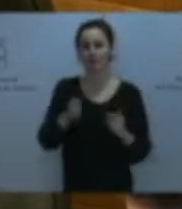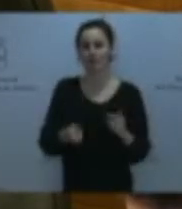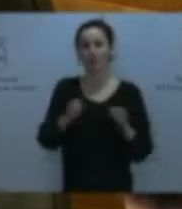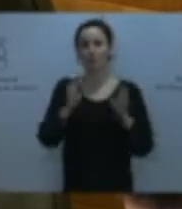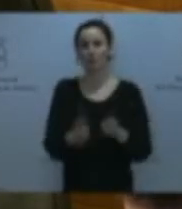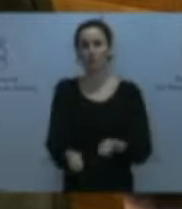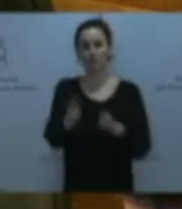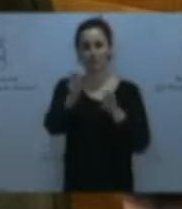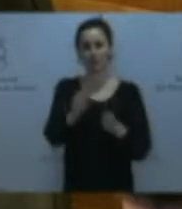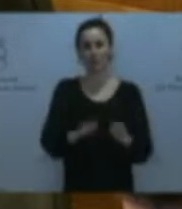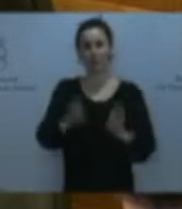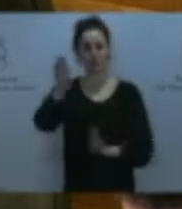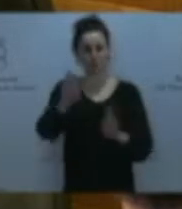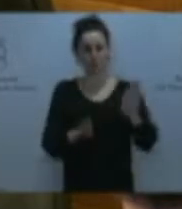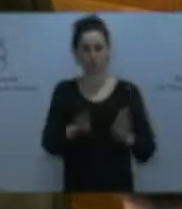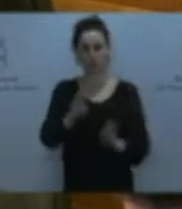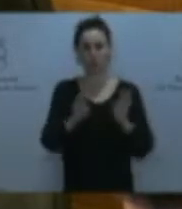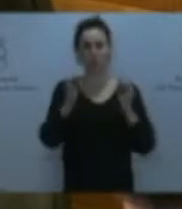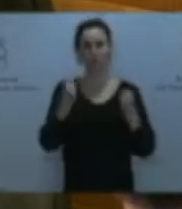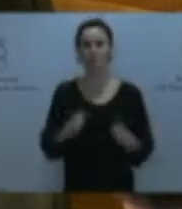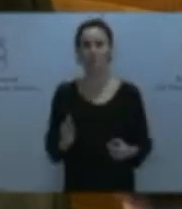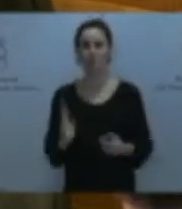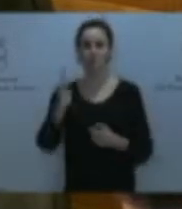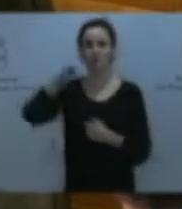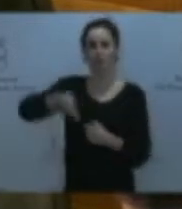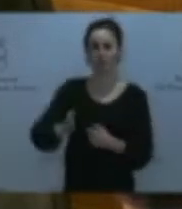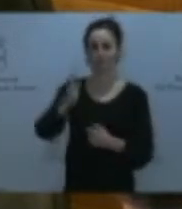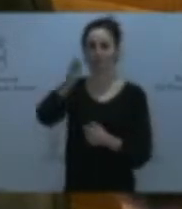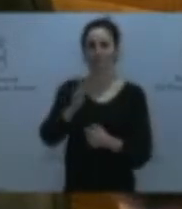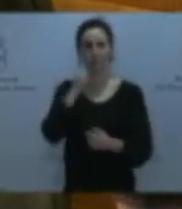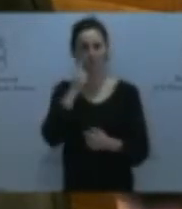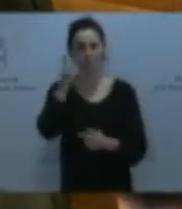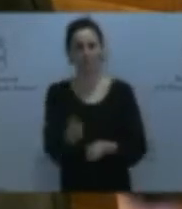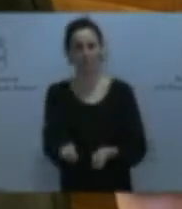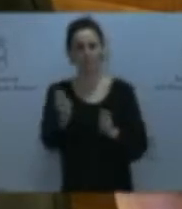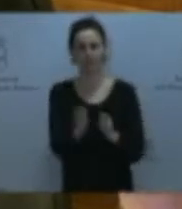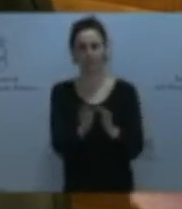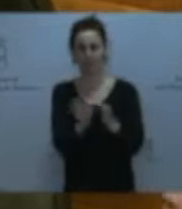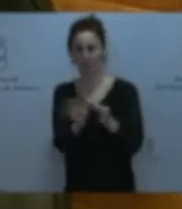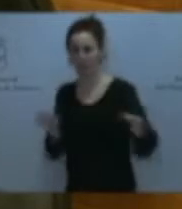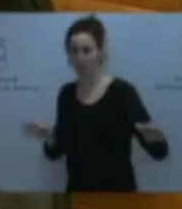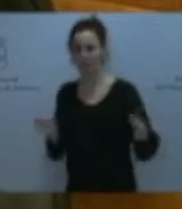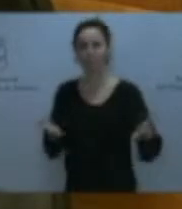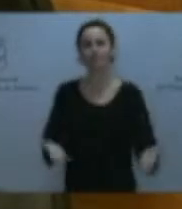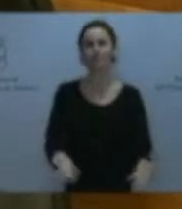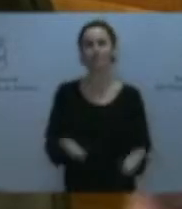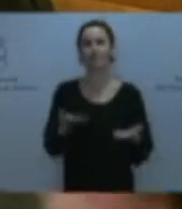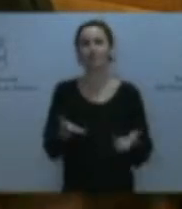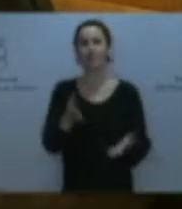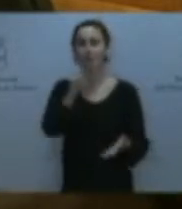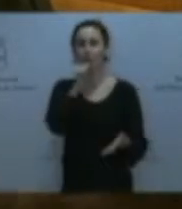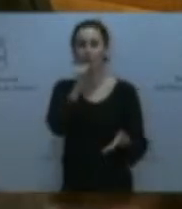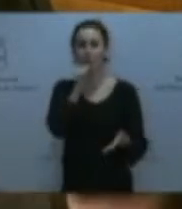captura y subasta del campano. Durante ese día, las aguas del Narcea no tuvieron suerte